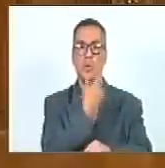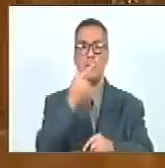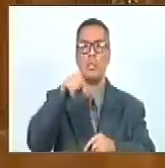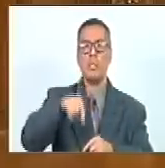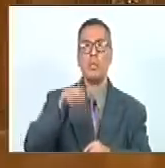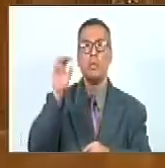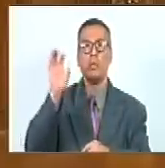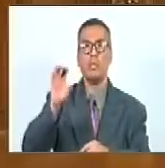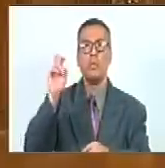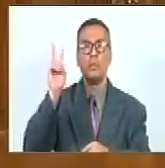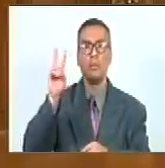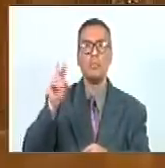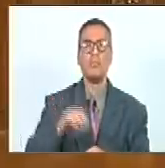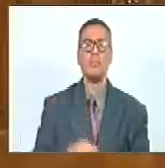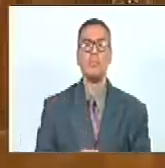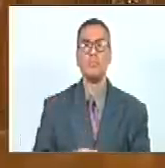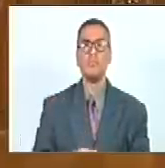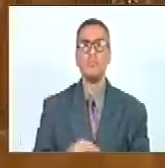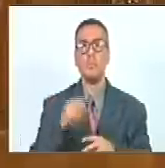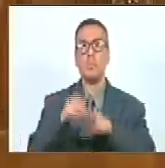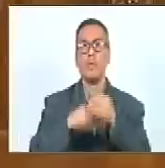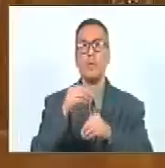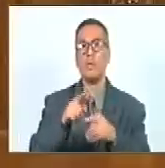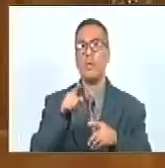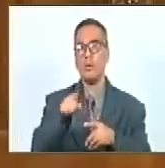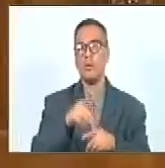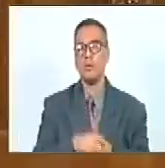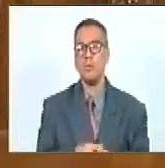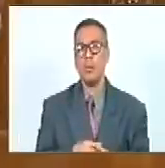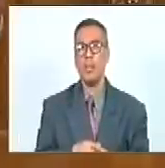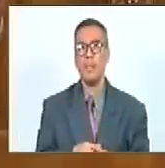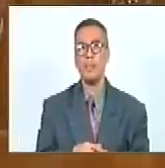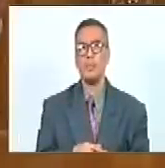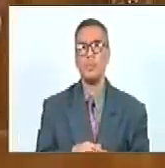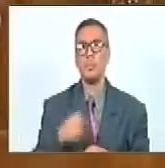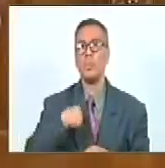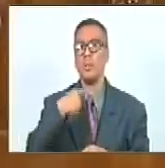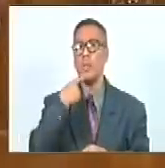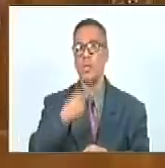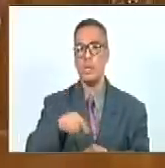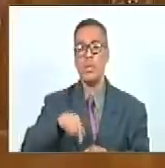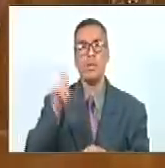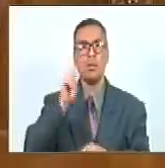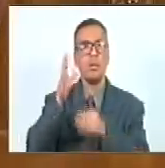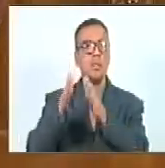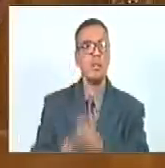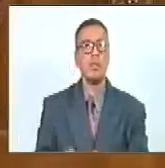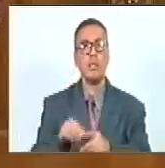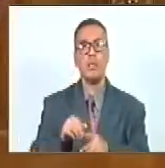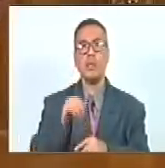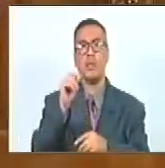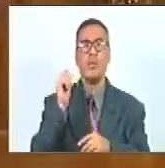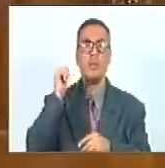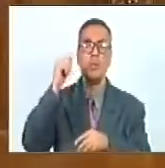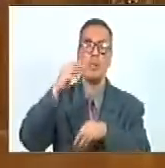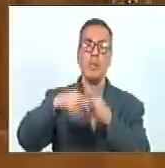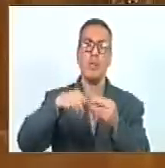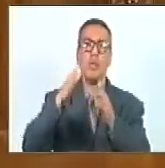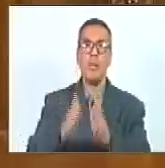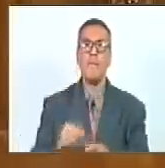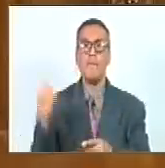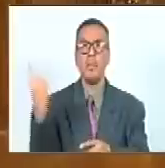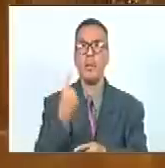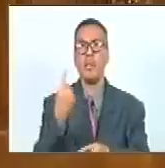país. Y Mariano Piconzala decía que en Venezuela el siglo XX había llegado